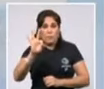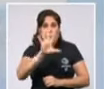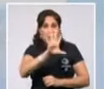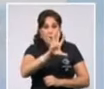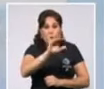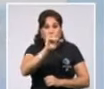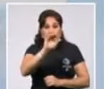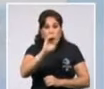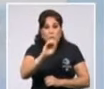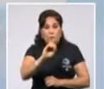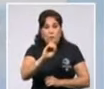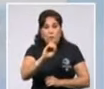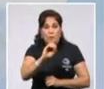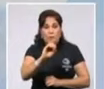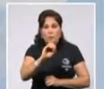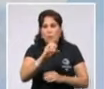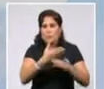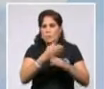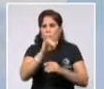560, el